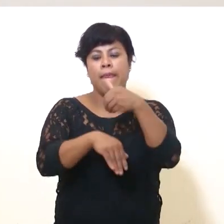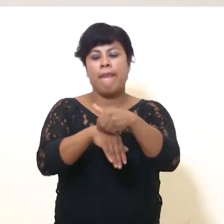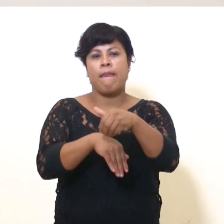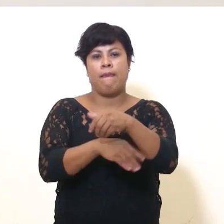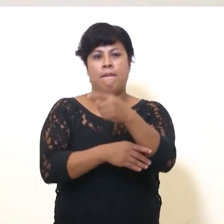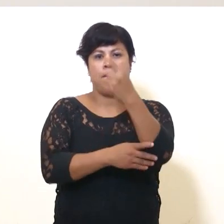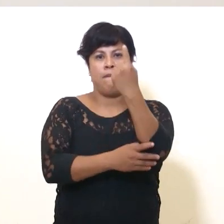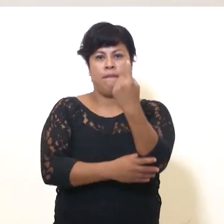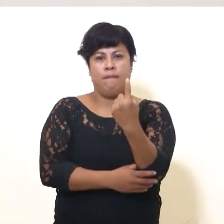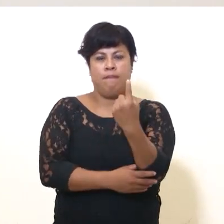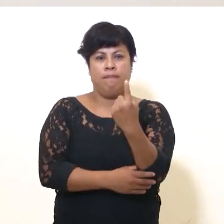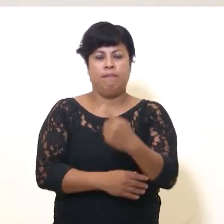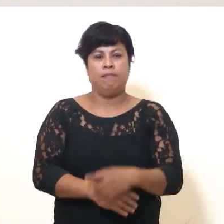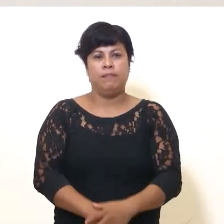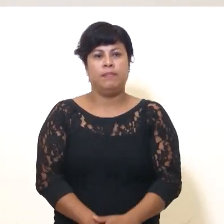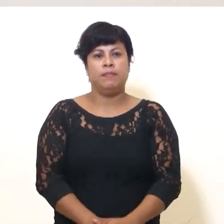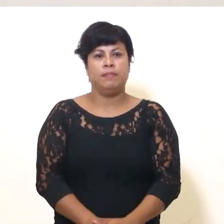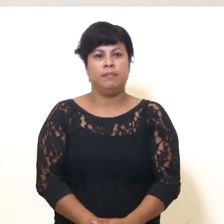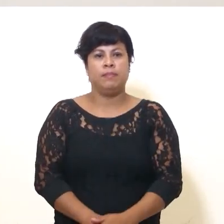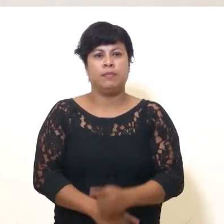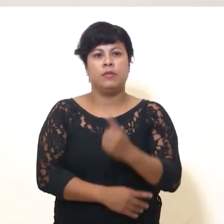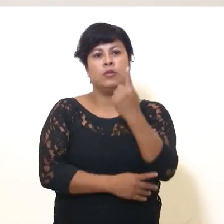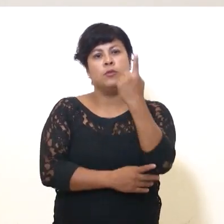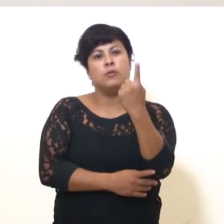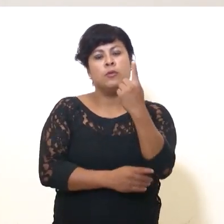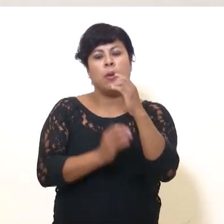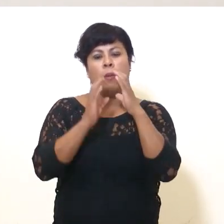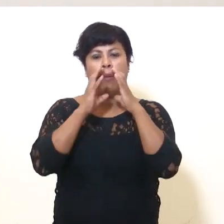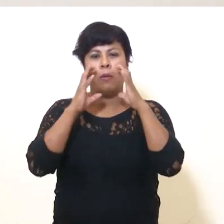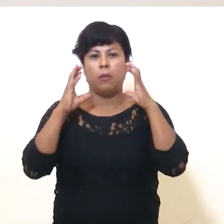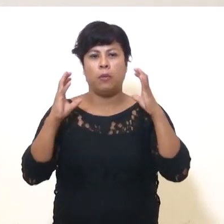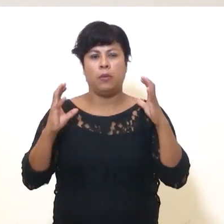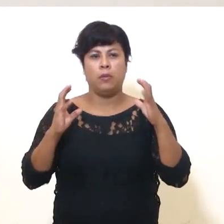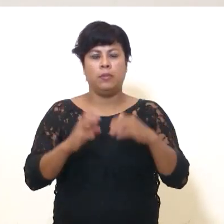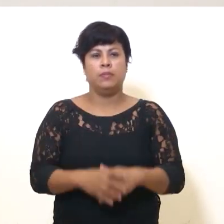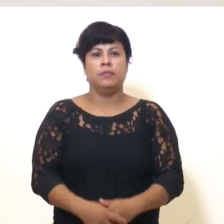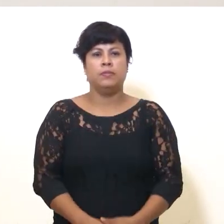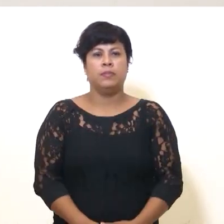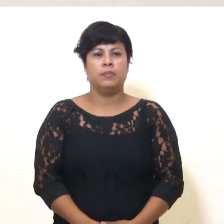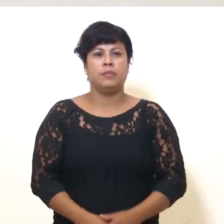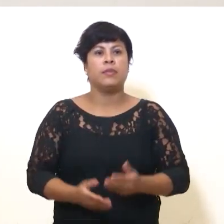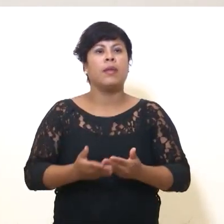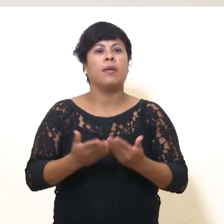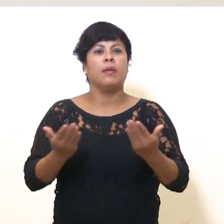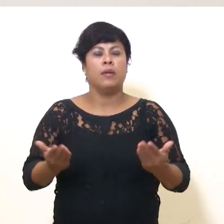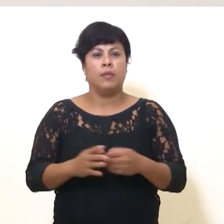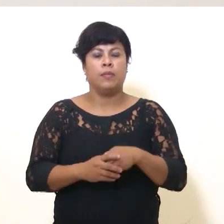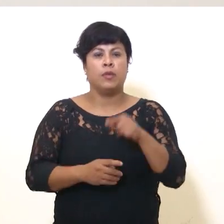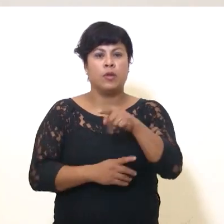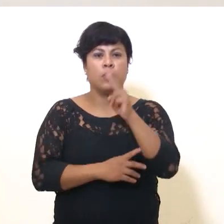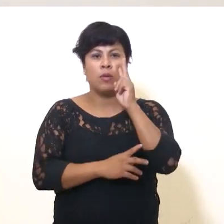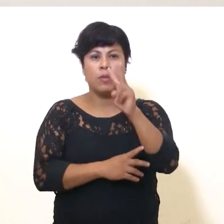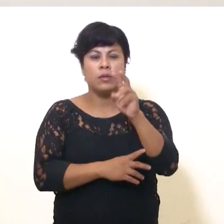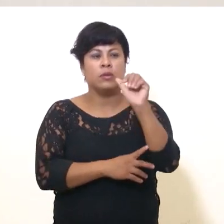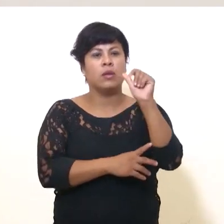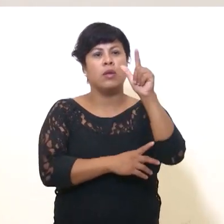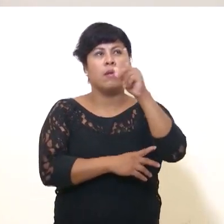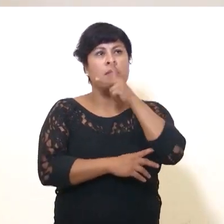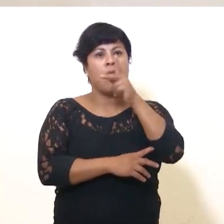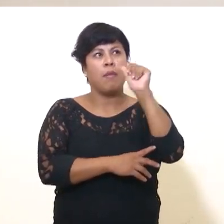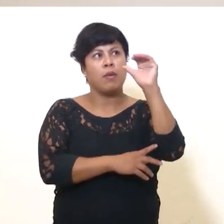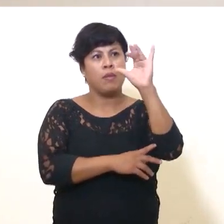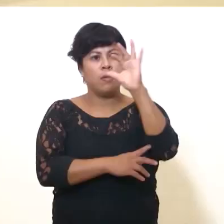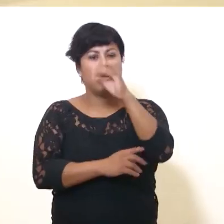número 1. Un globo. Ahora, así como las letras